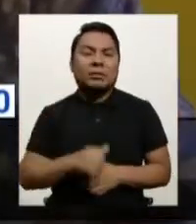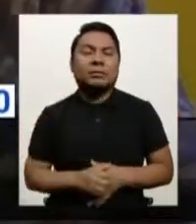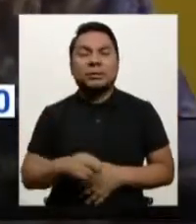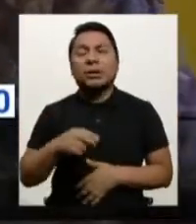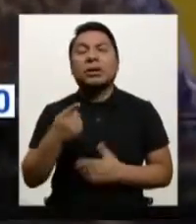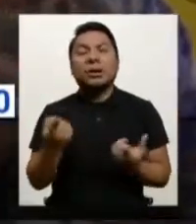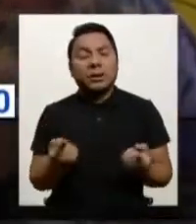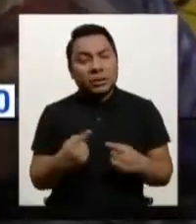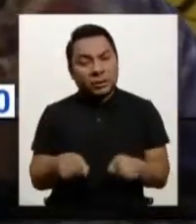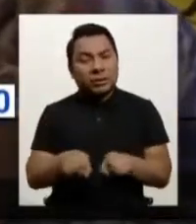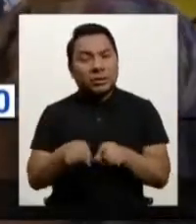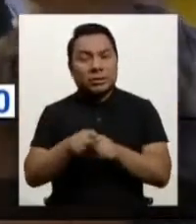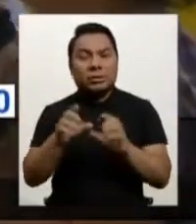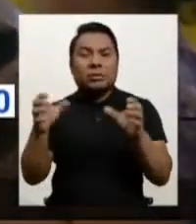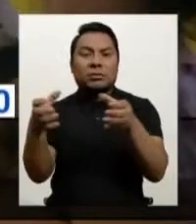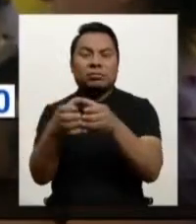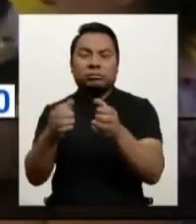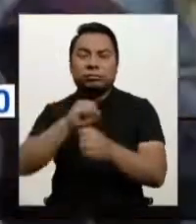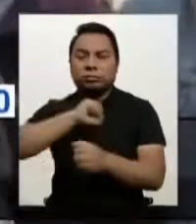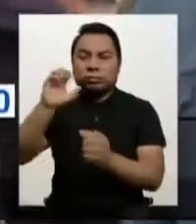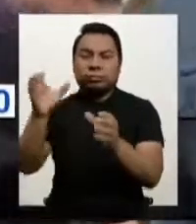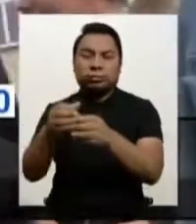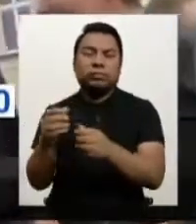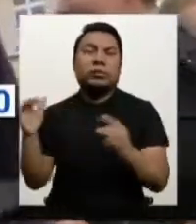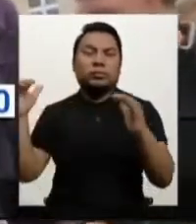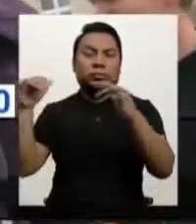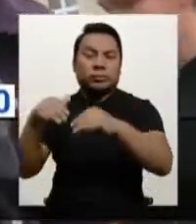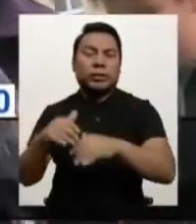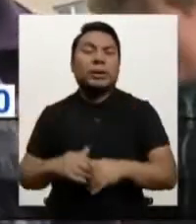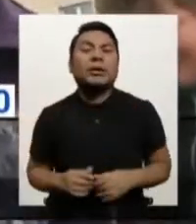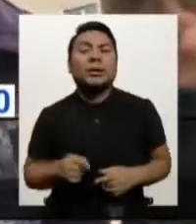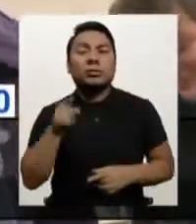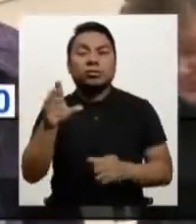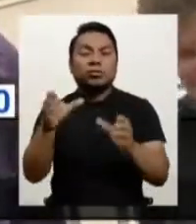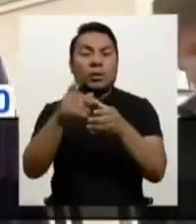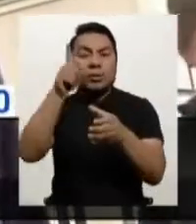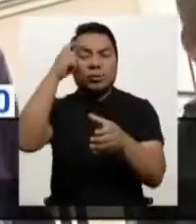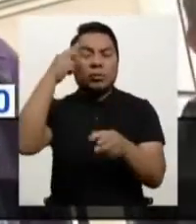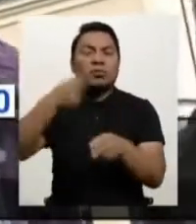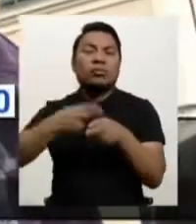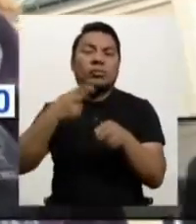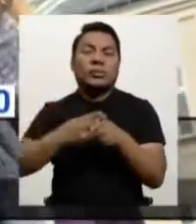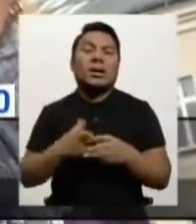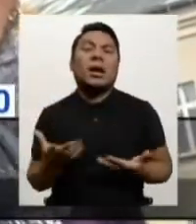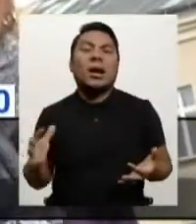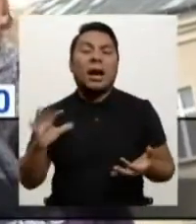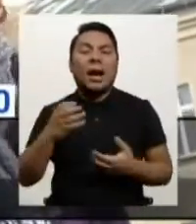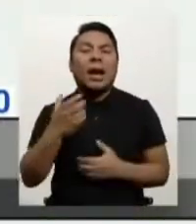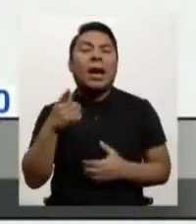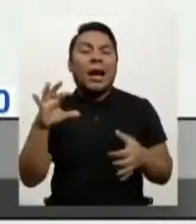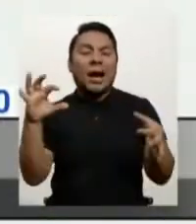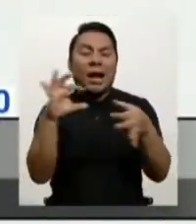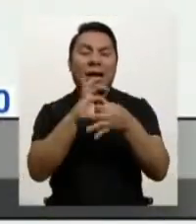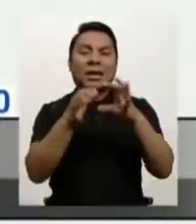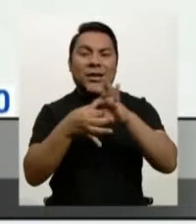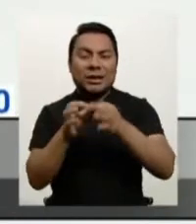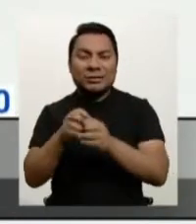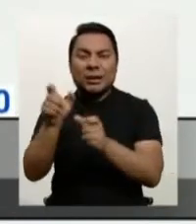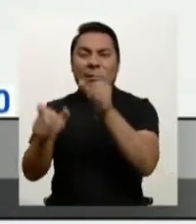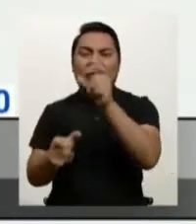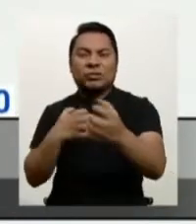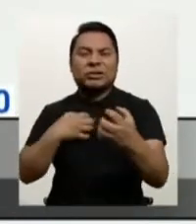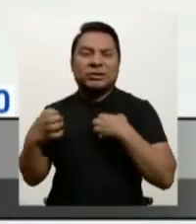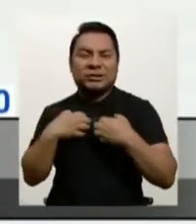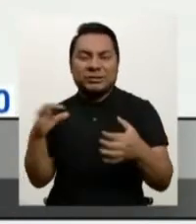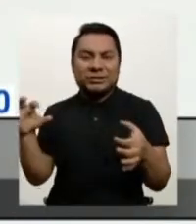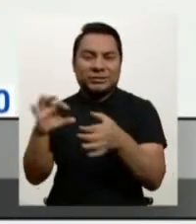socialdemócrata CSSD. Por algo su partido se llama Alianza de Ciudadanos Descontentos, ANU. Palabra